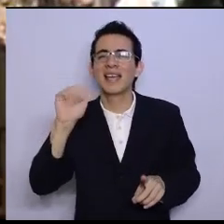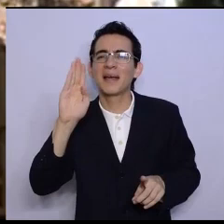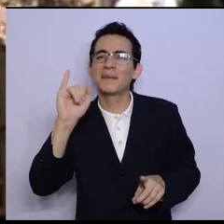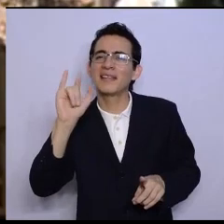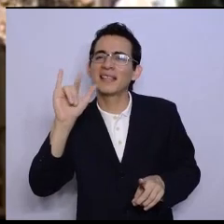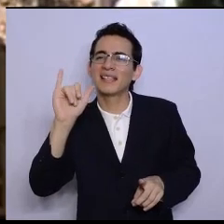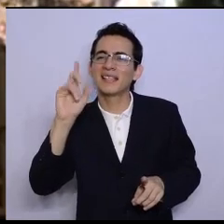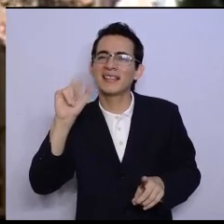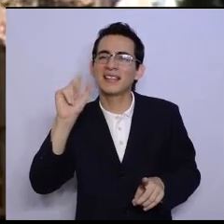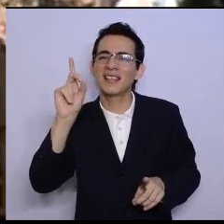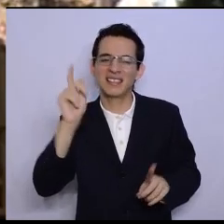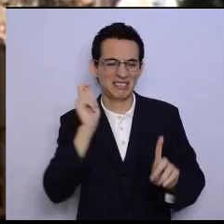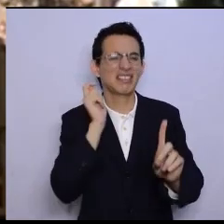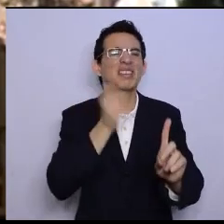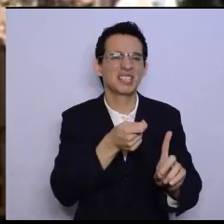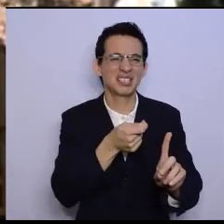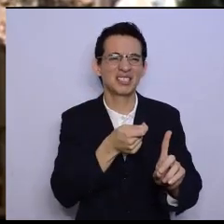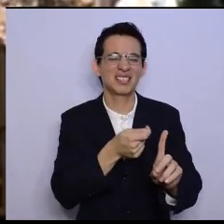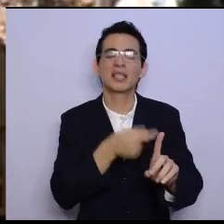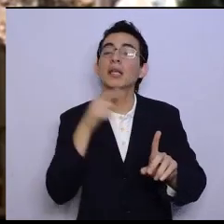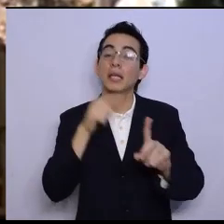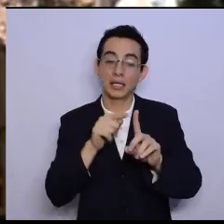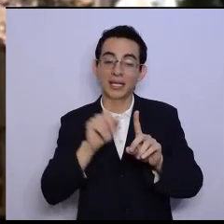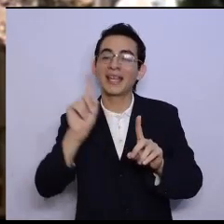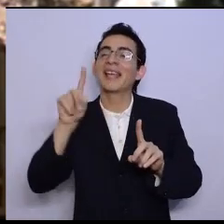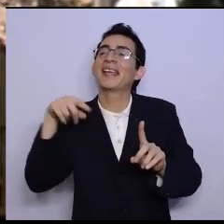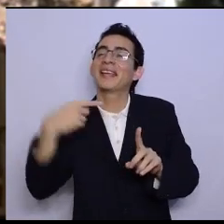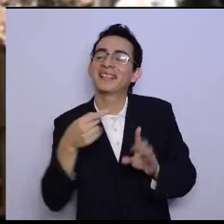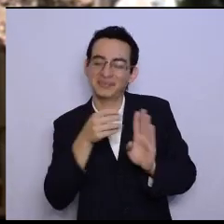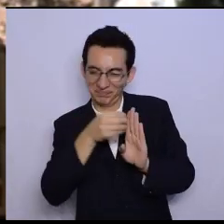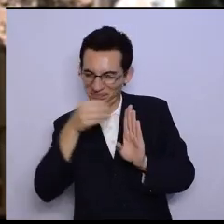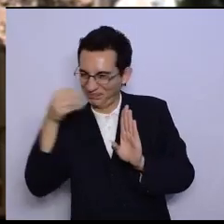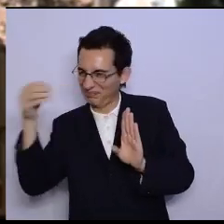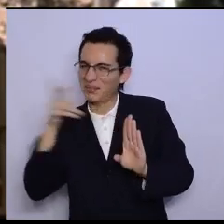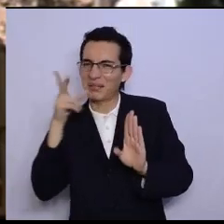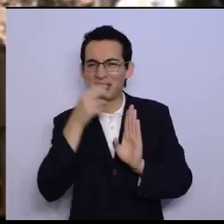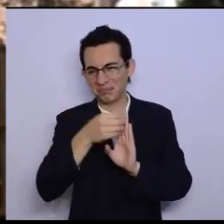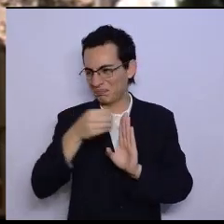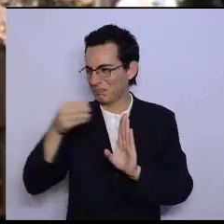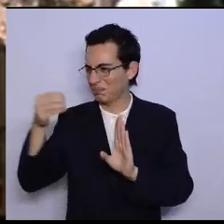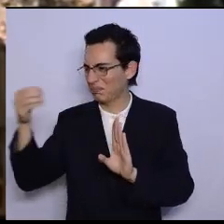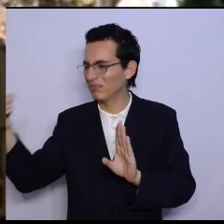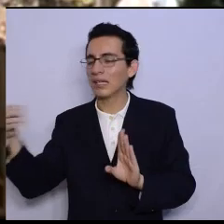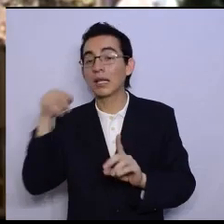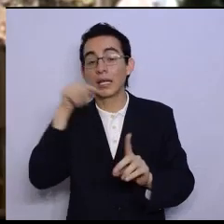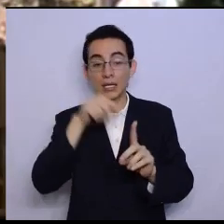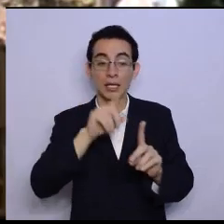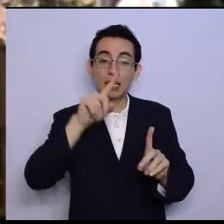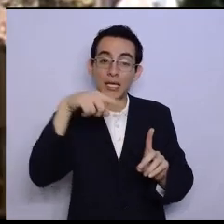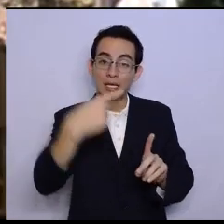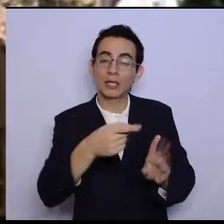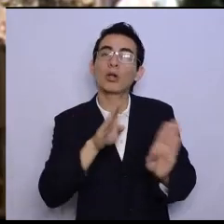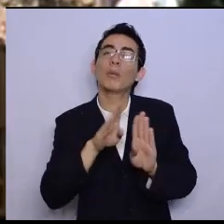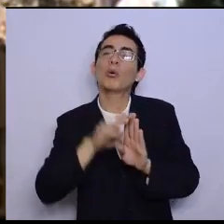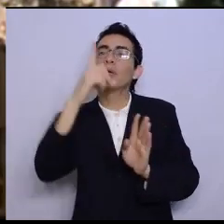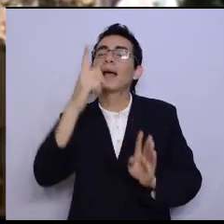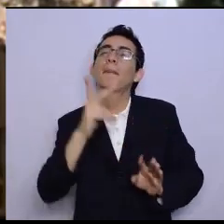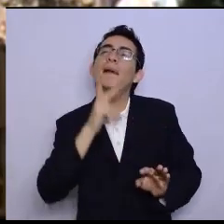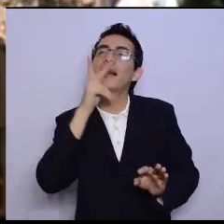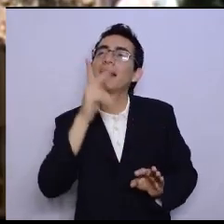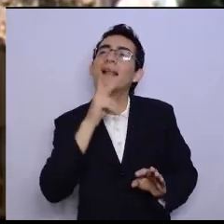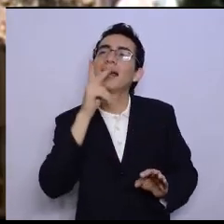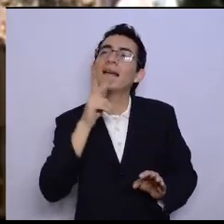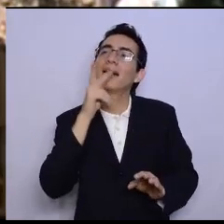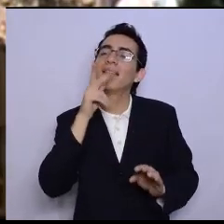Bueno, es la capacidad que tiene el metal, en este caso el oro, de extenderse